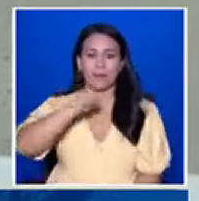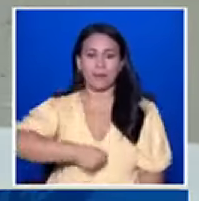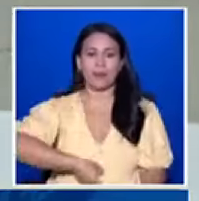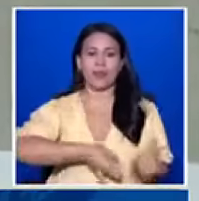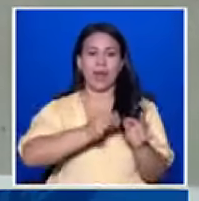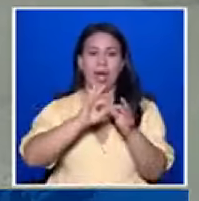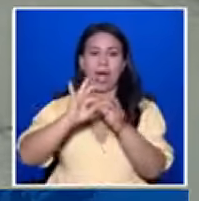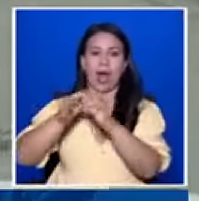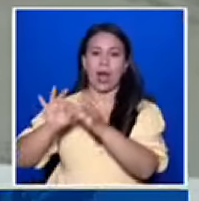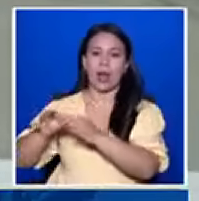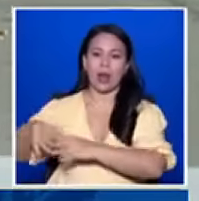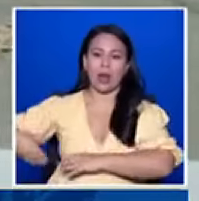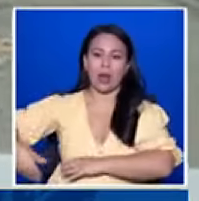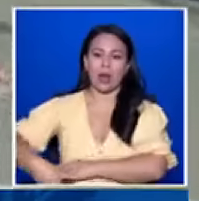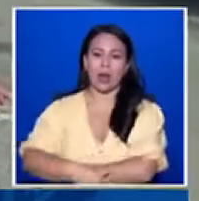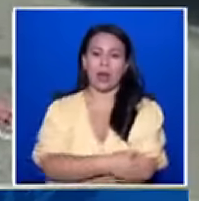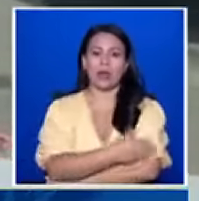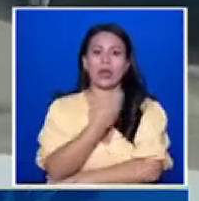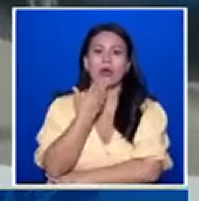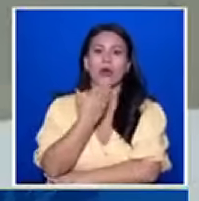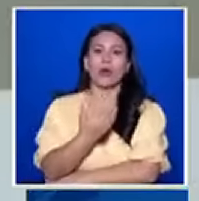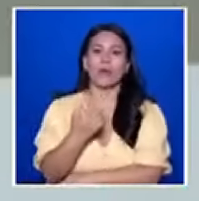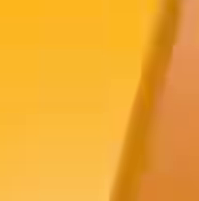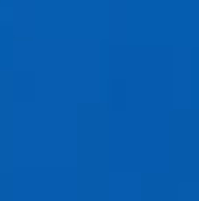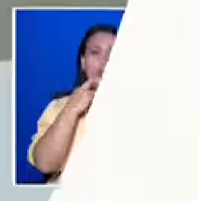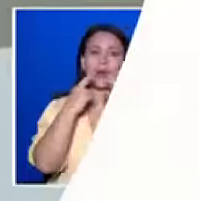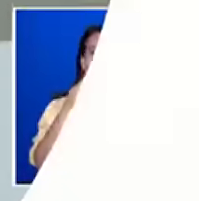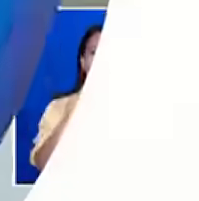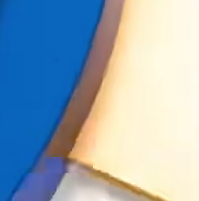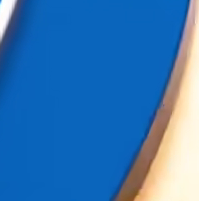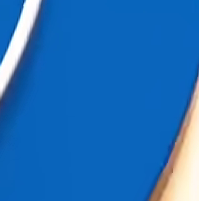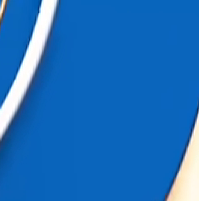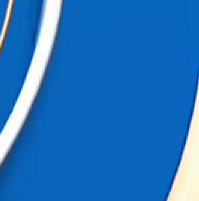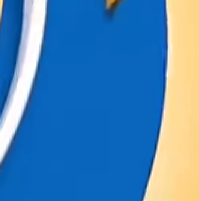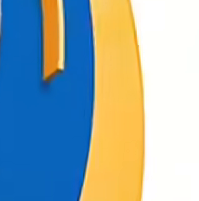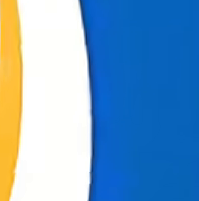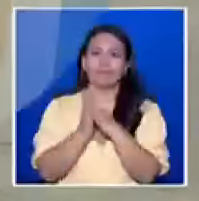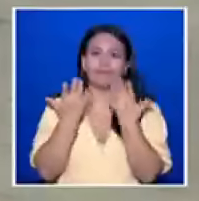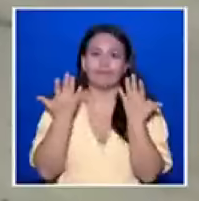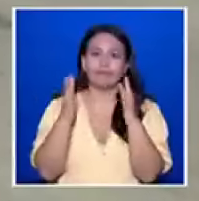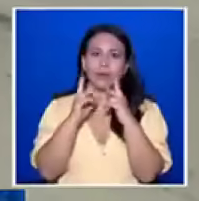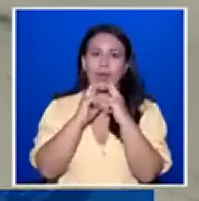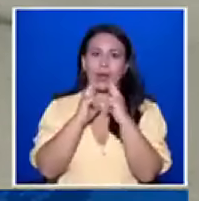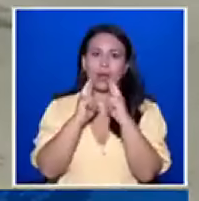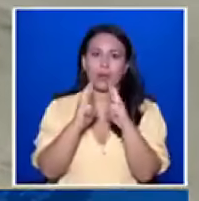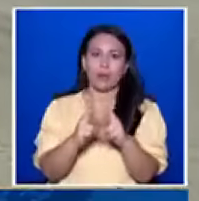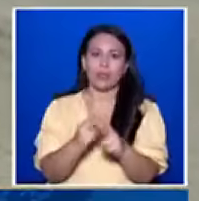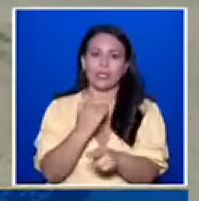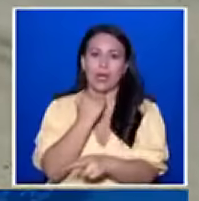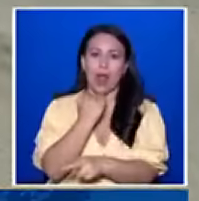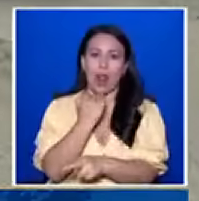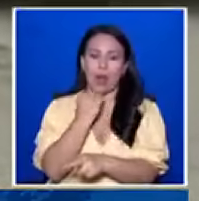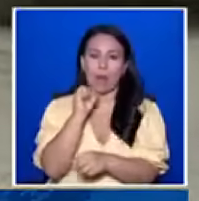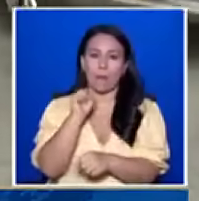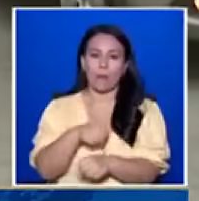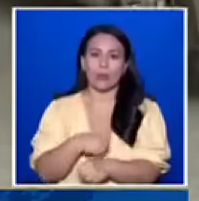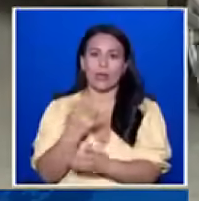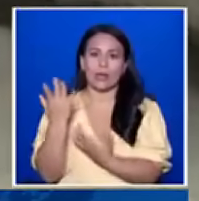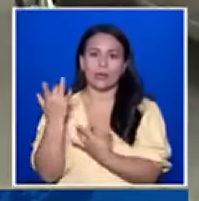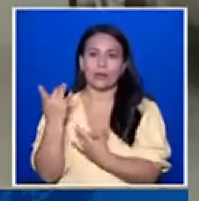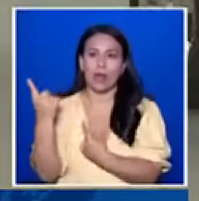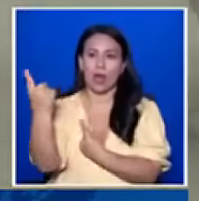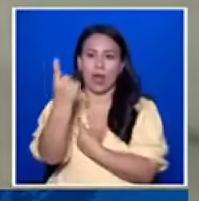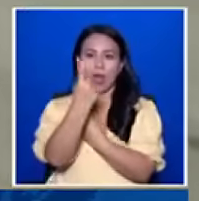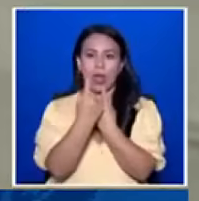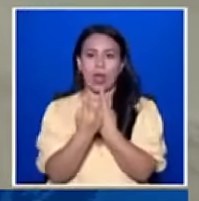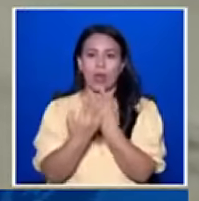arreglo de calles en este sitio. ¿Qué respuesta han tenido? La verdad no hemos tenido hasta ahora respuesta alguna y esperamos la